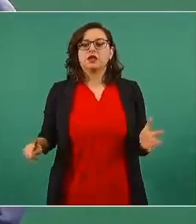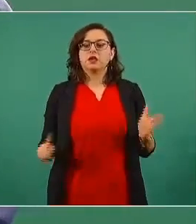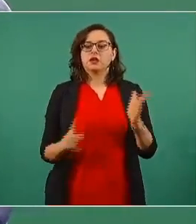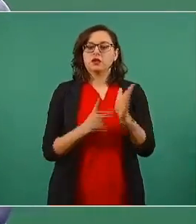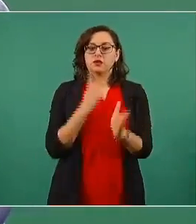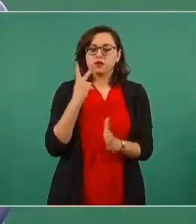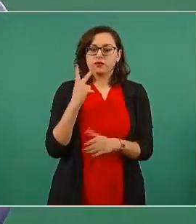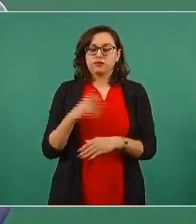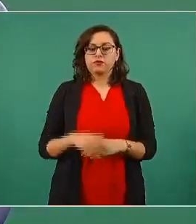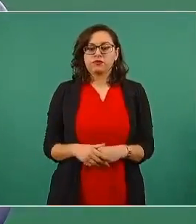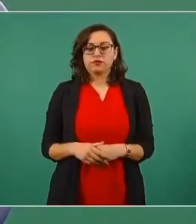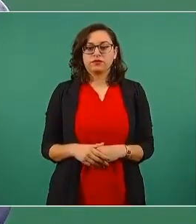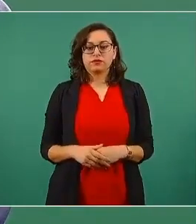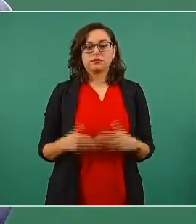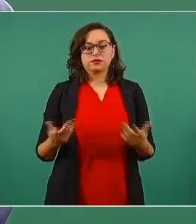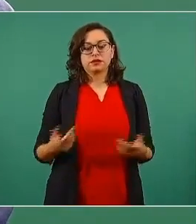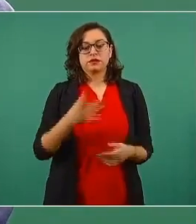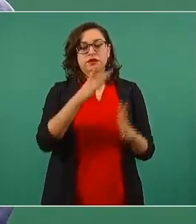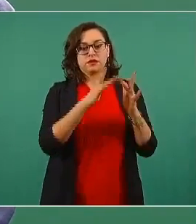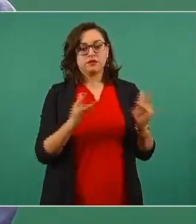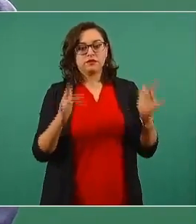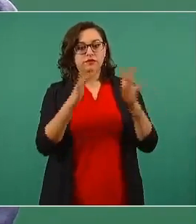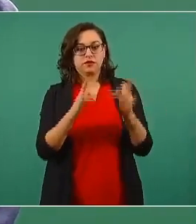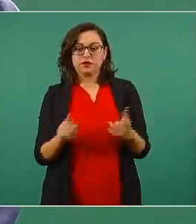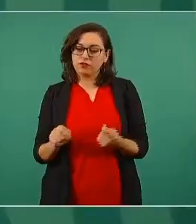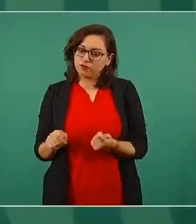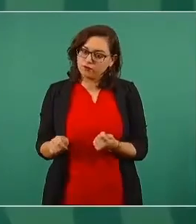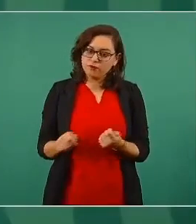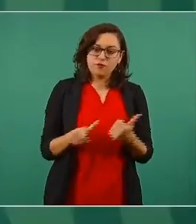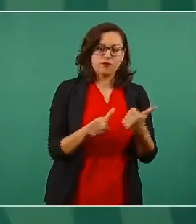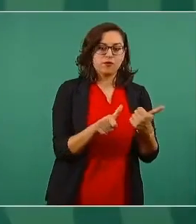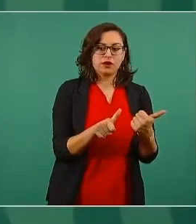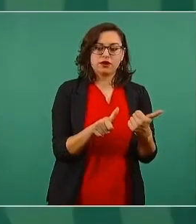al ejército francés,